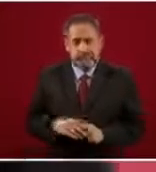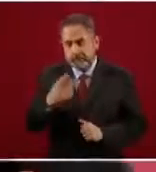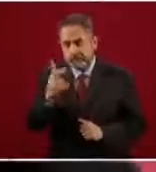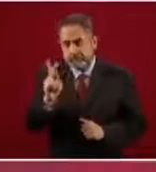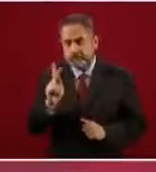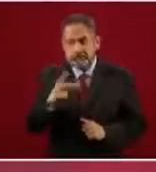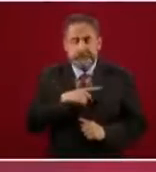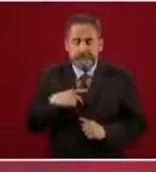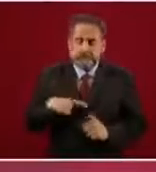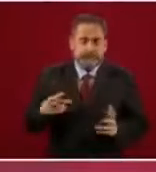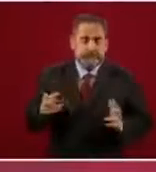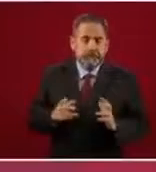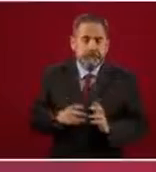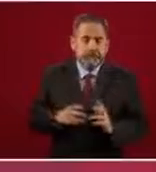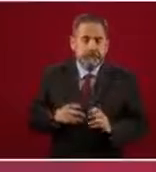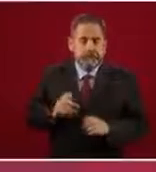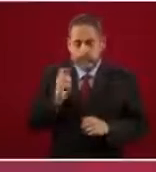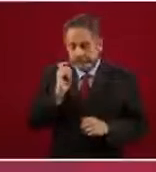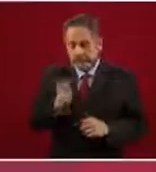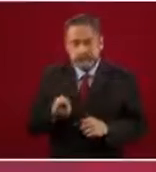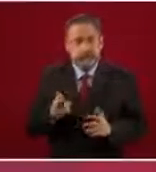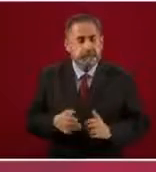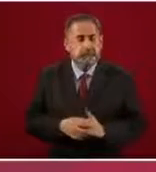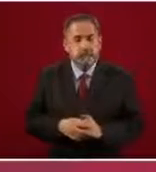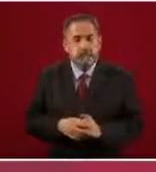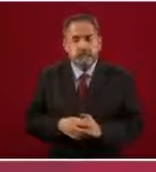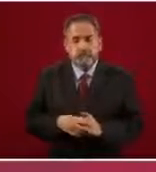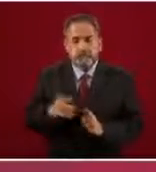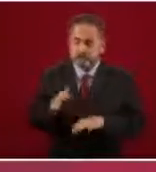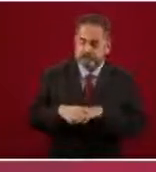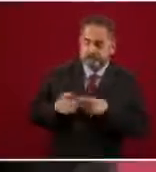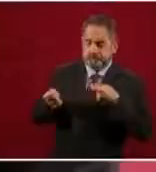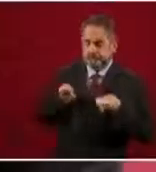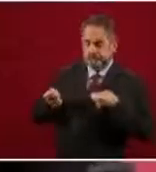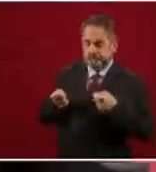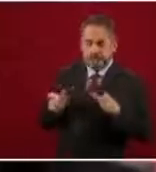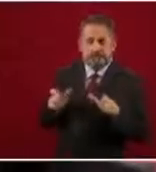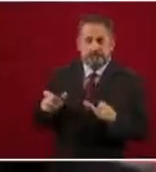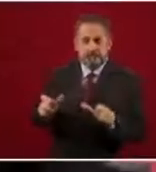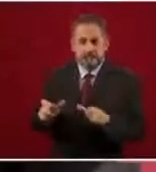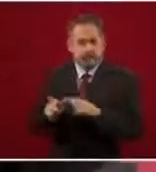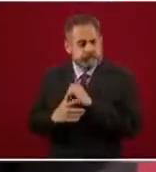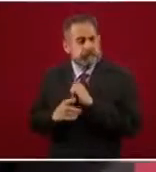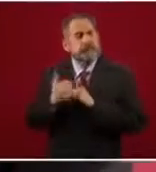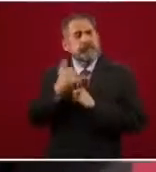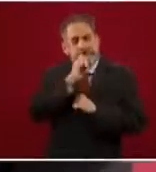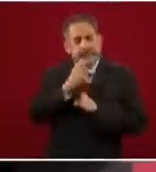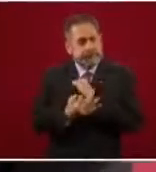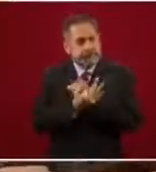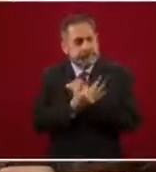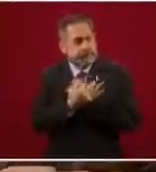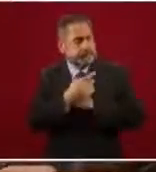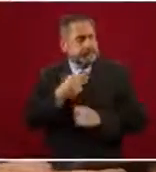pero tenemos que tener control y además protegerlos.